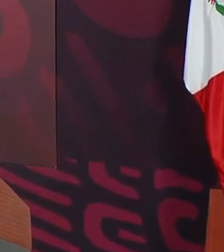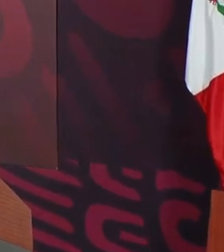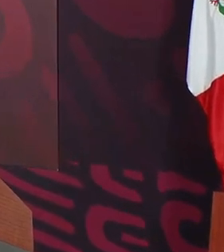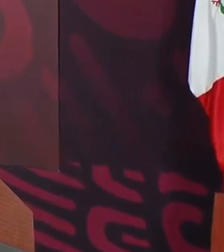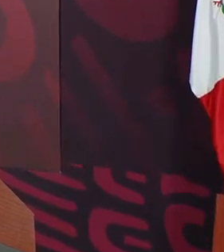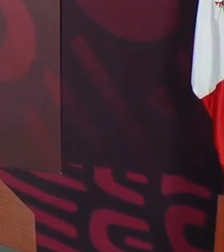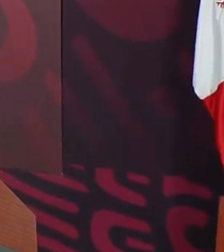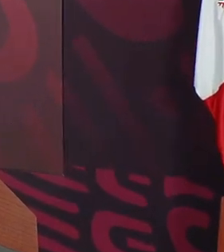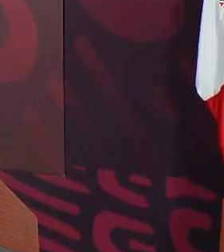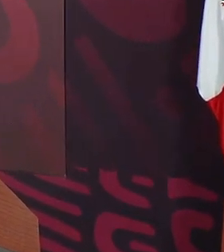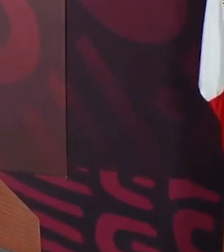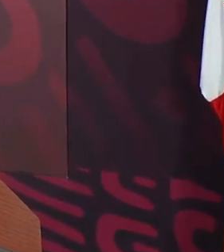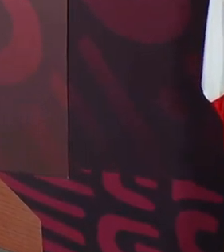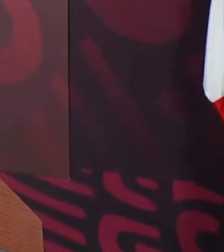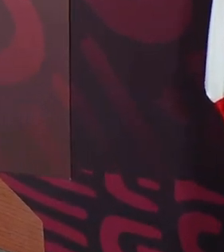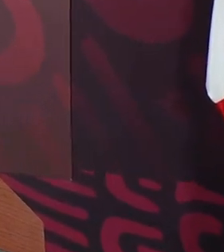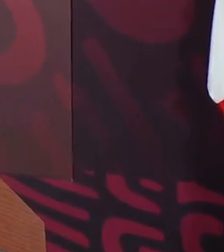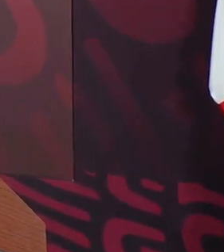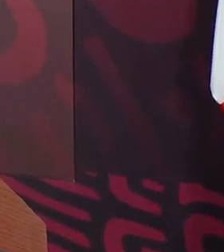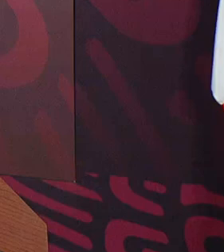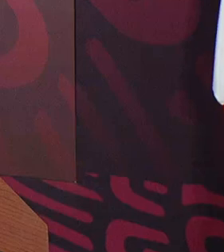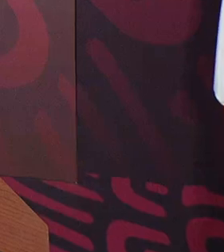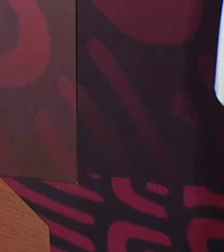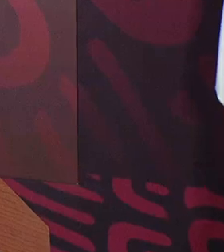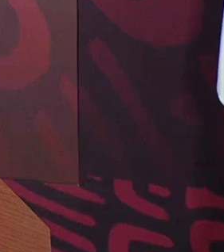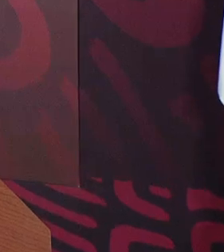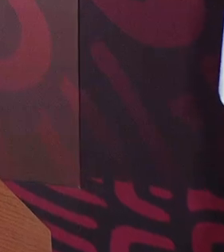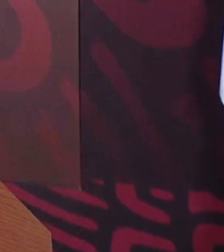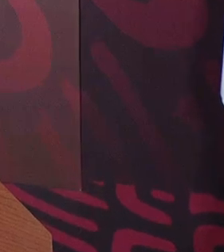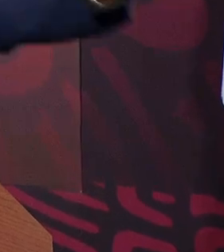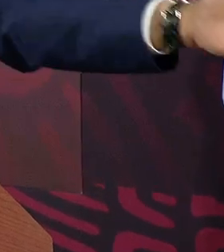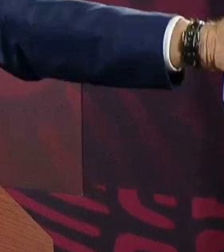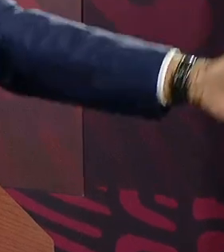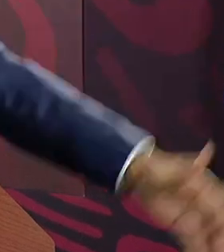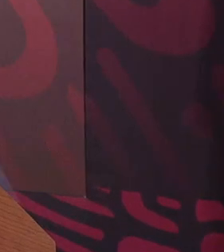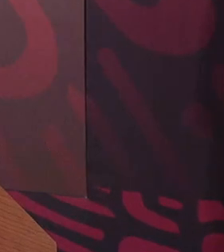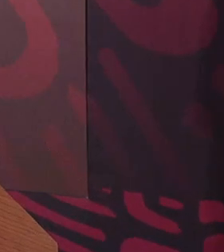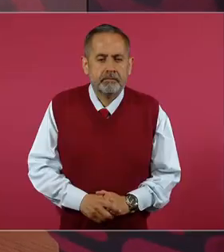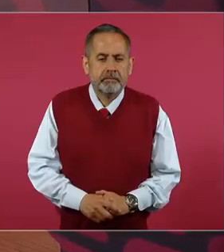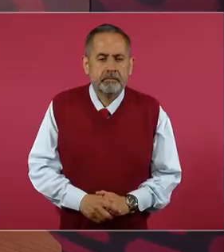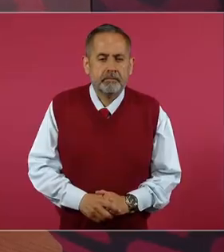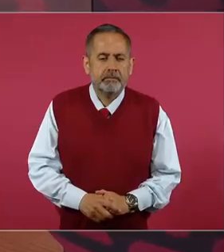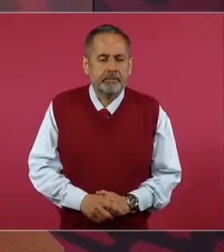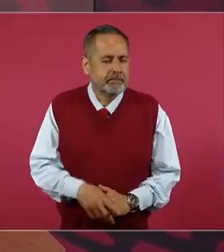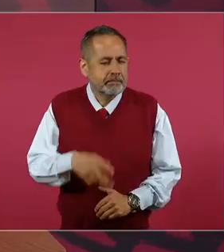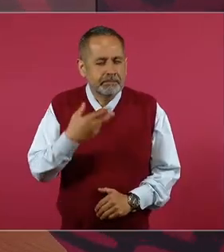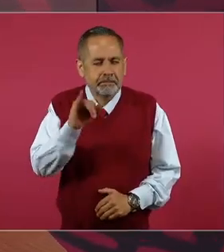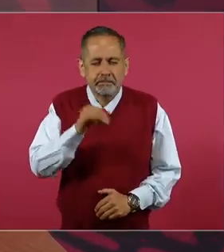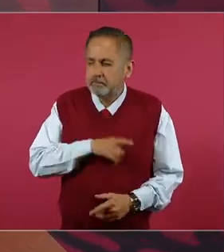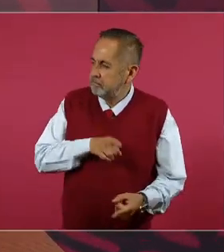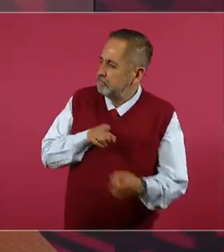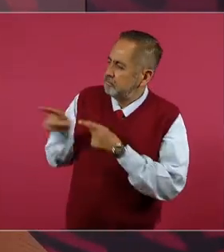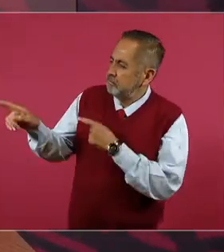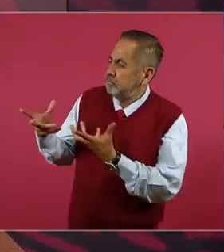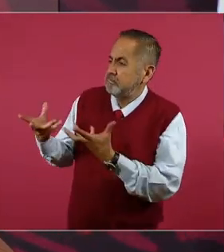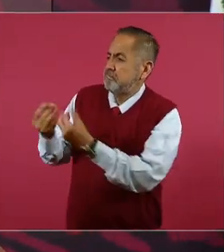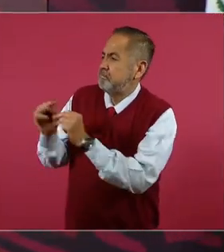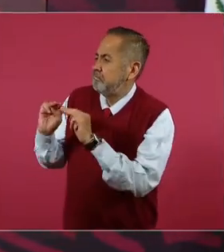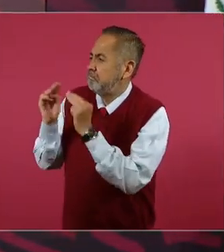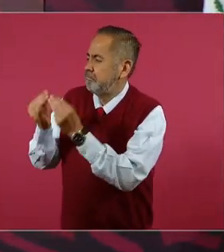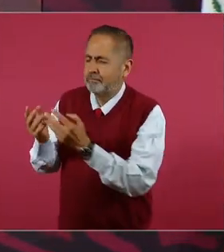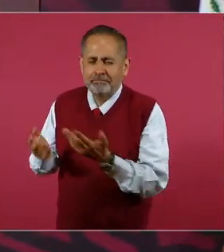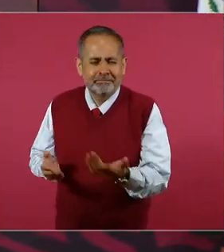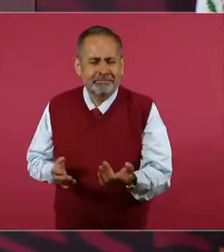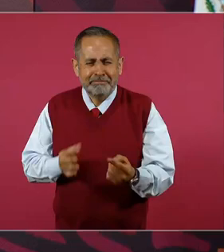al crimen organizado, al cártel de Sinaloa, cuando en unos días